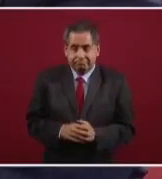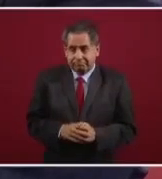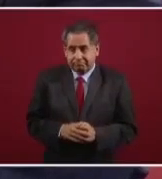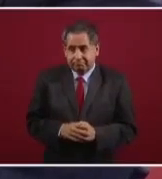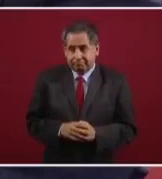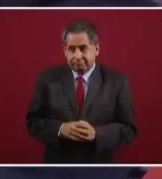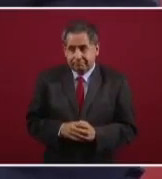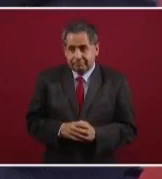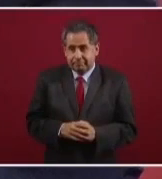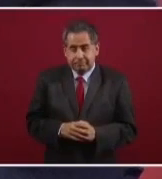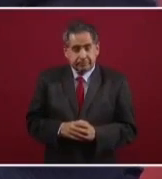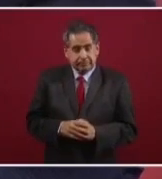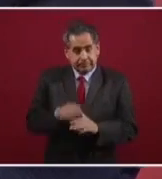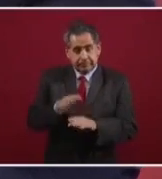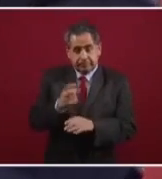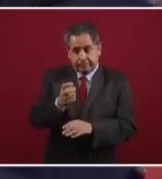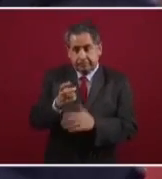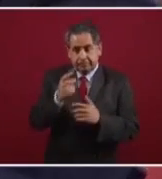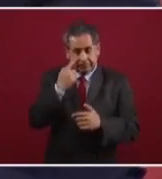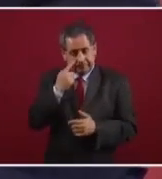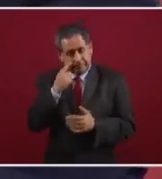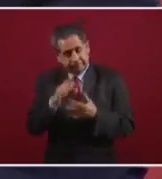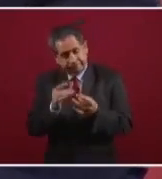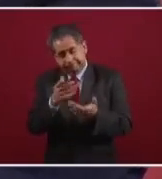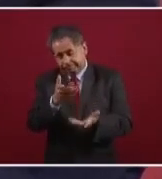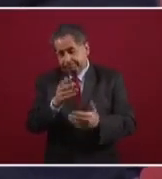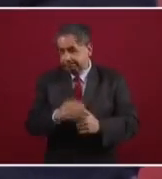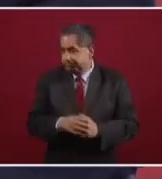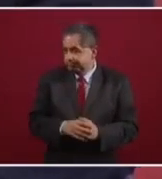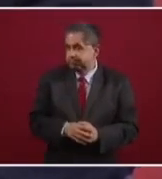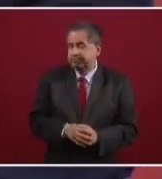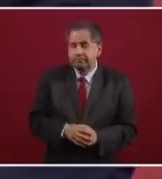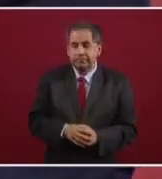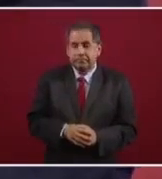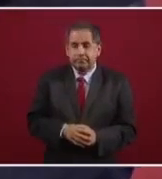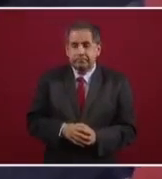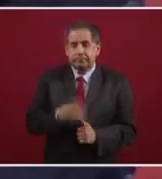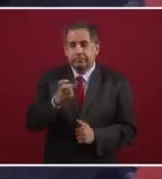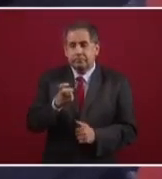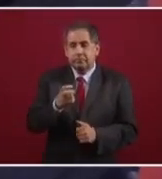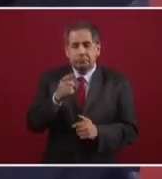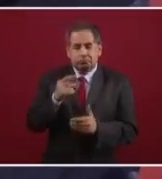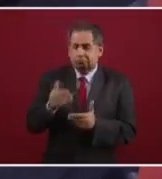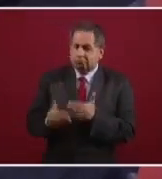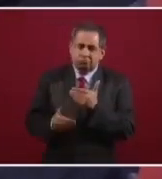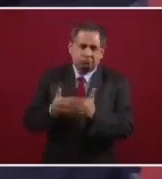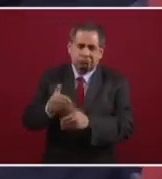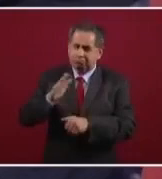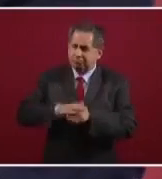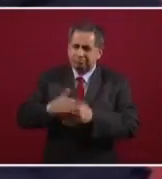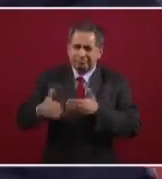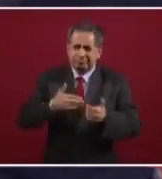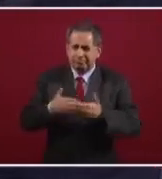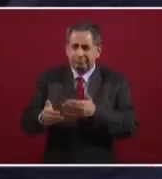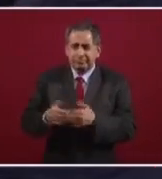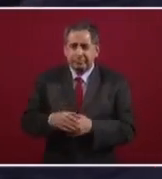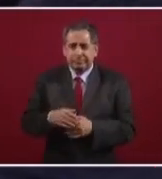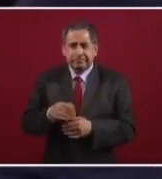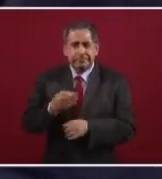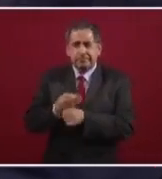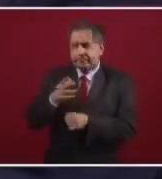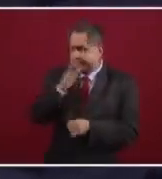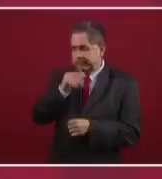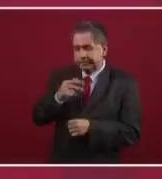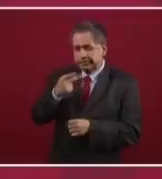en ese aspecto, fíjense lo que son las cosas. En eso hay mucho avance. No puede uno hablar